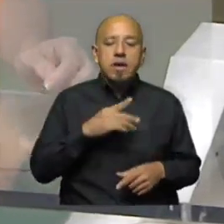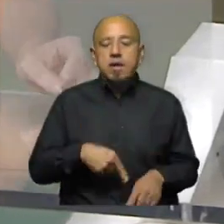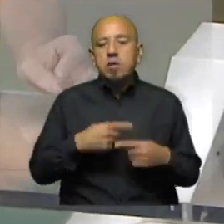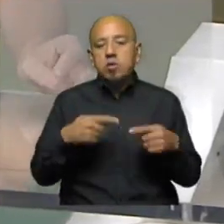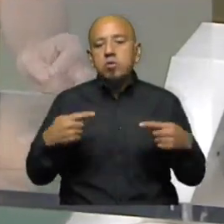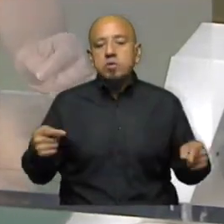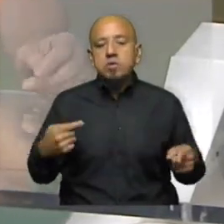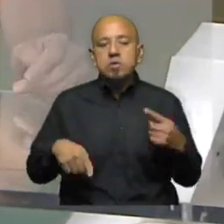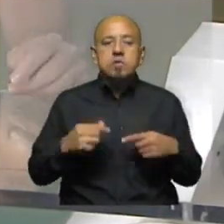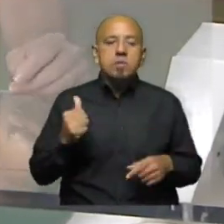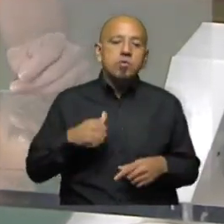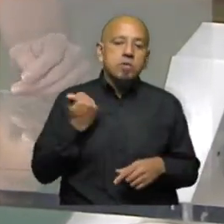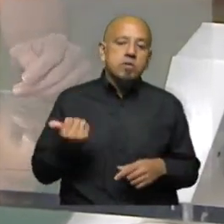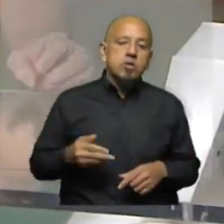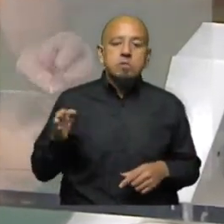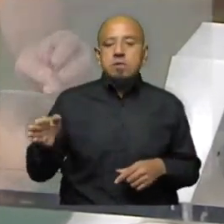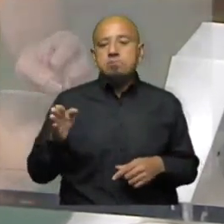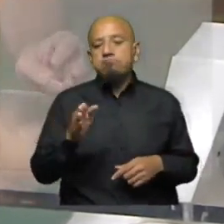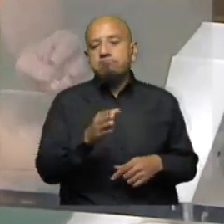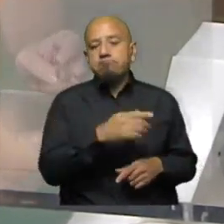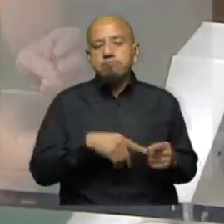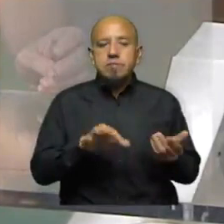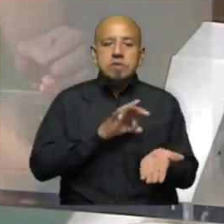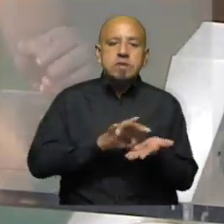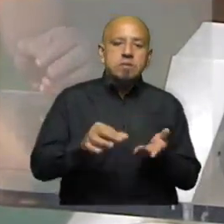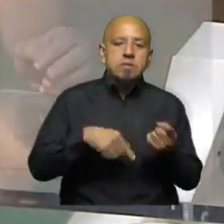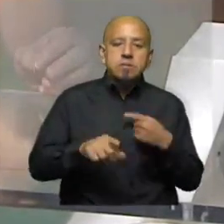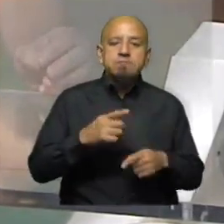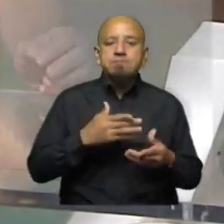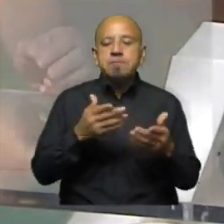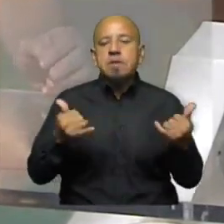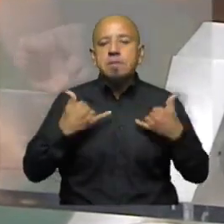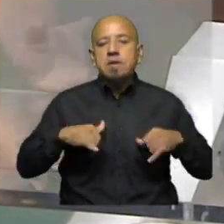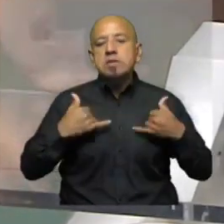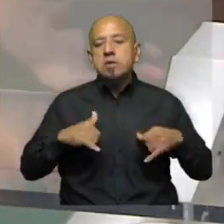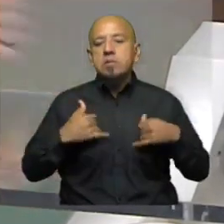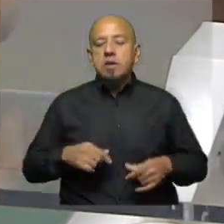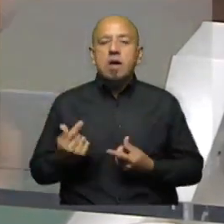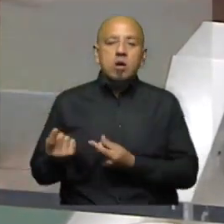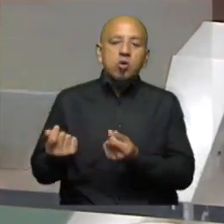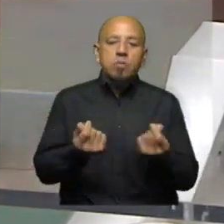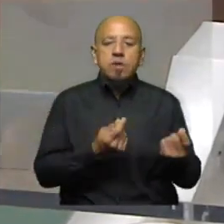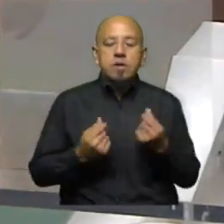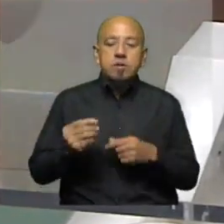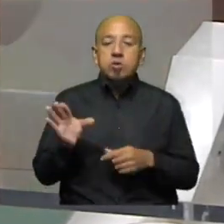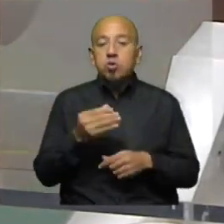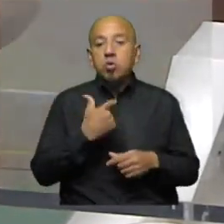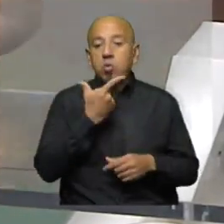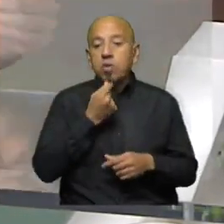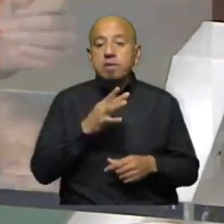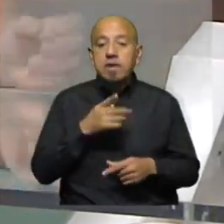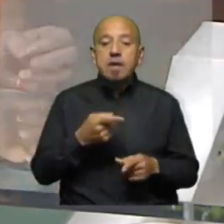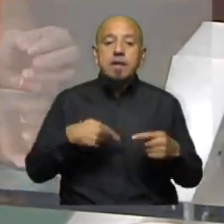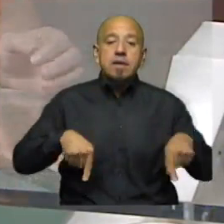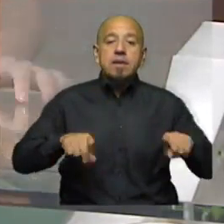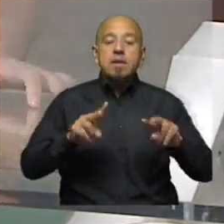cosas. Disfrutá del mejor circuito gastronómico, servicios y paseo de compras. Además, todos los jueves hay espectáculos musicales